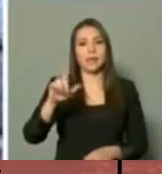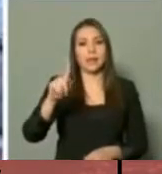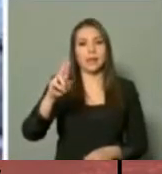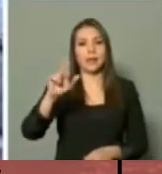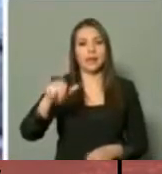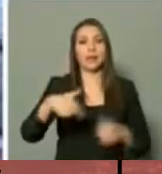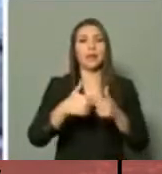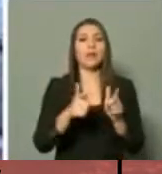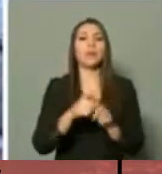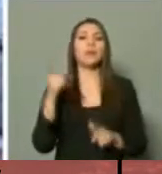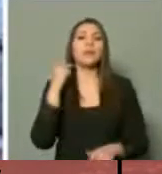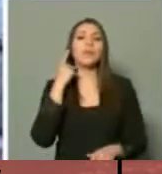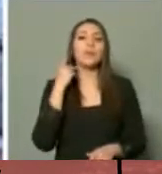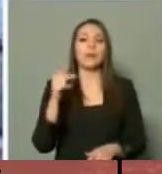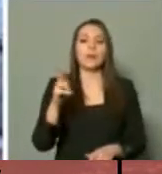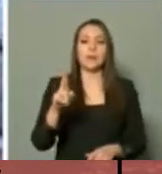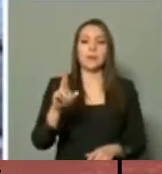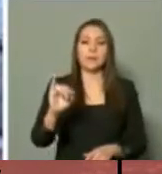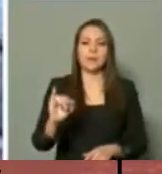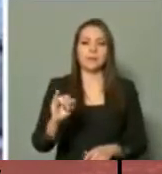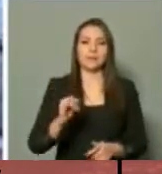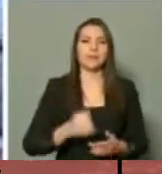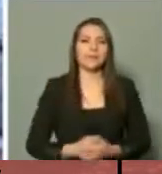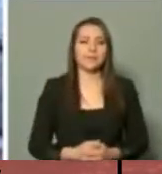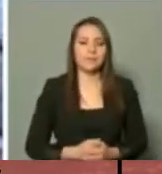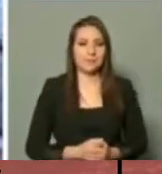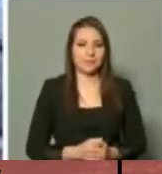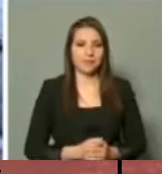del Partido Revolucionario Institucional.